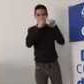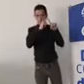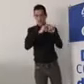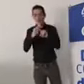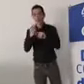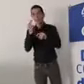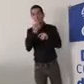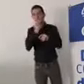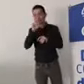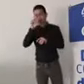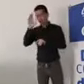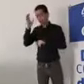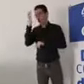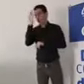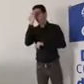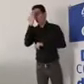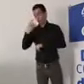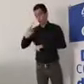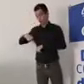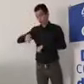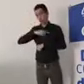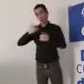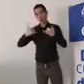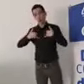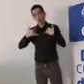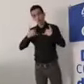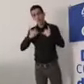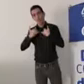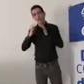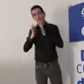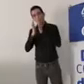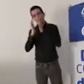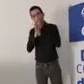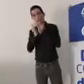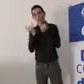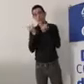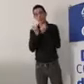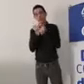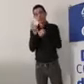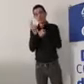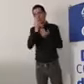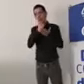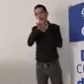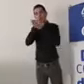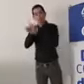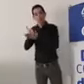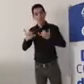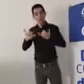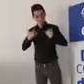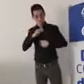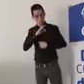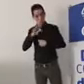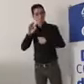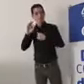que ser el obstáculo para que los jóvenes participen, sino que tiene que ser la oportunidad. Es decir, nosotros no tenemos